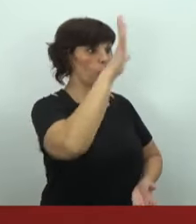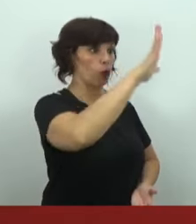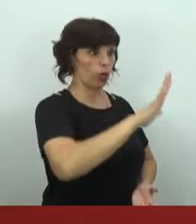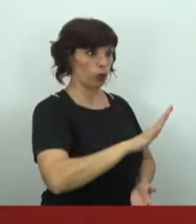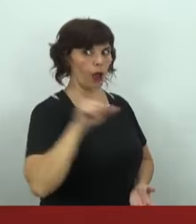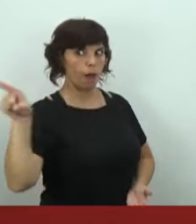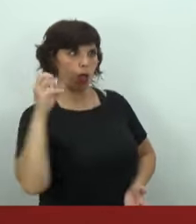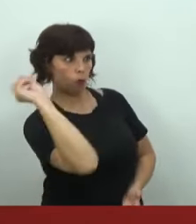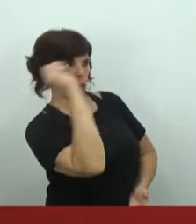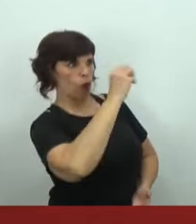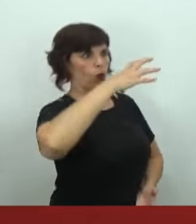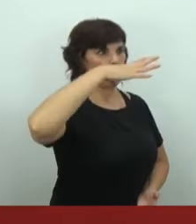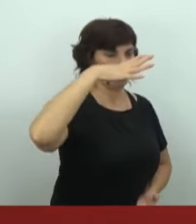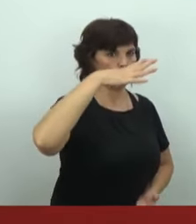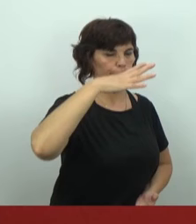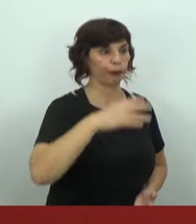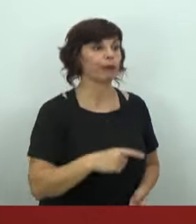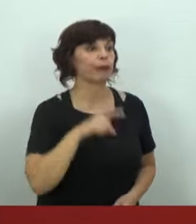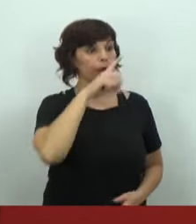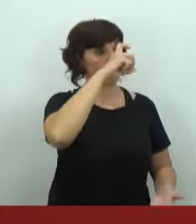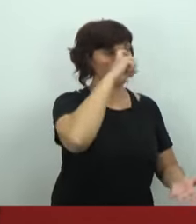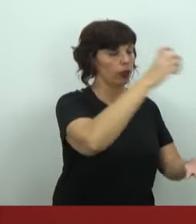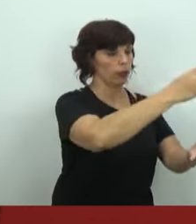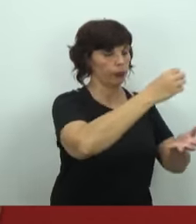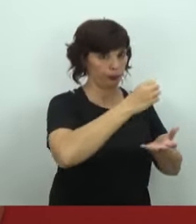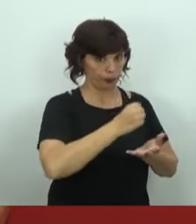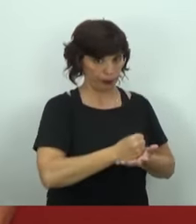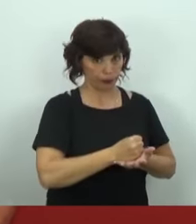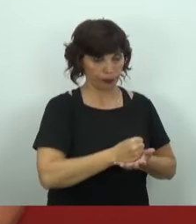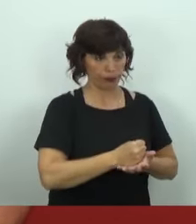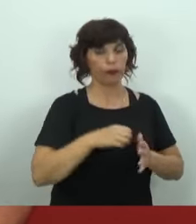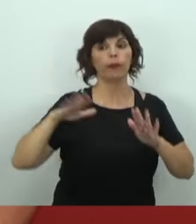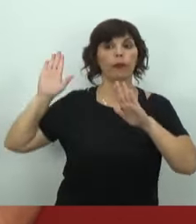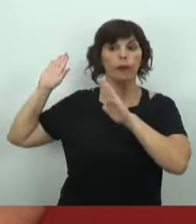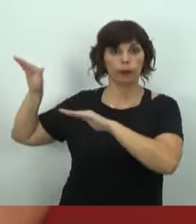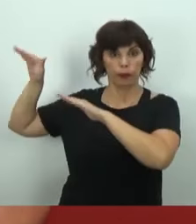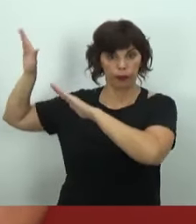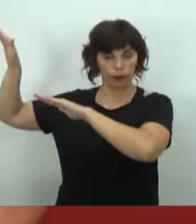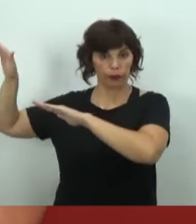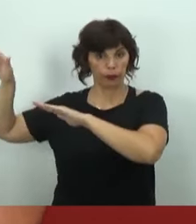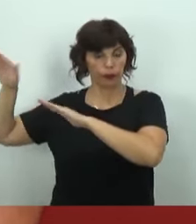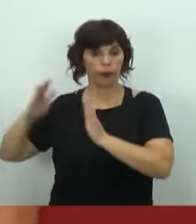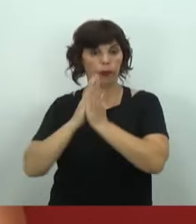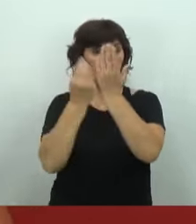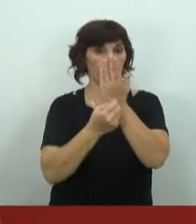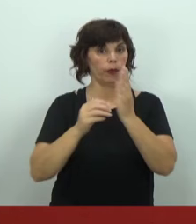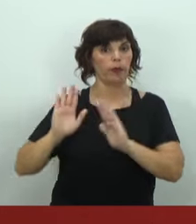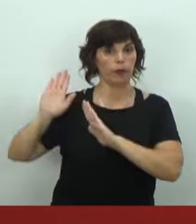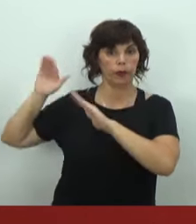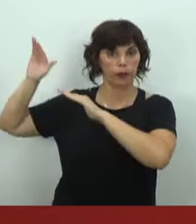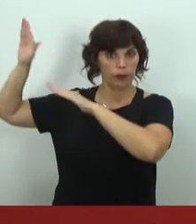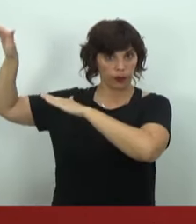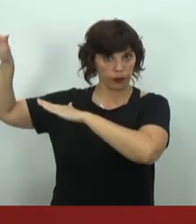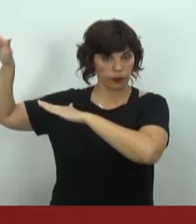aparece el libro de Levítico, el libro de Números, libro de Éxodo. Aunque la sangre se menciona en todos los libros,